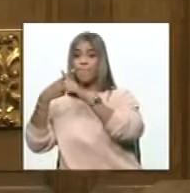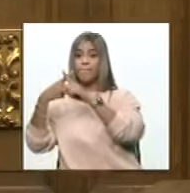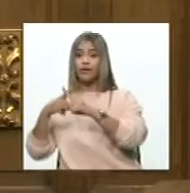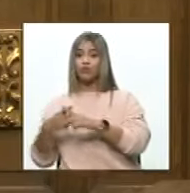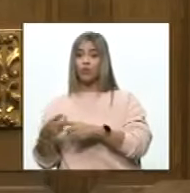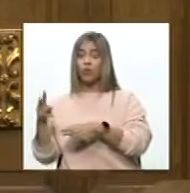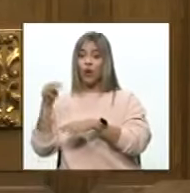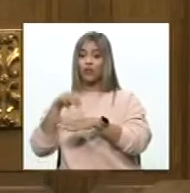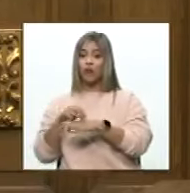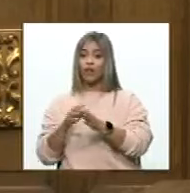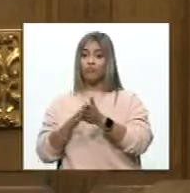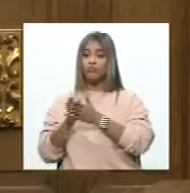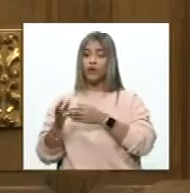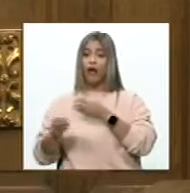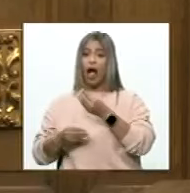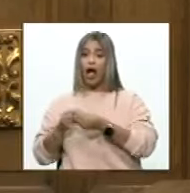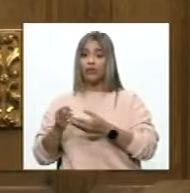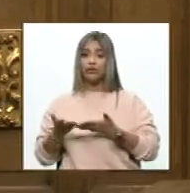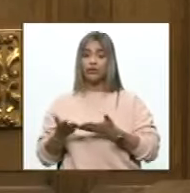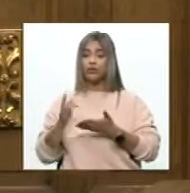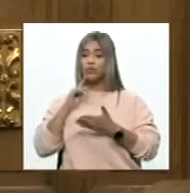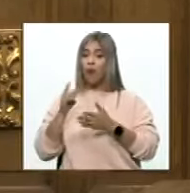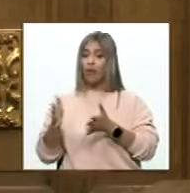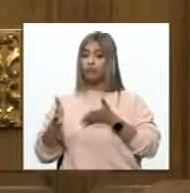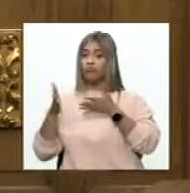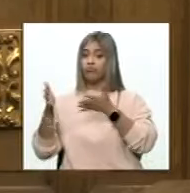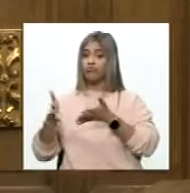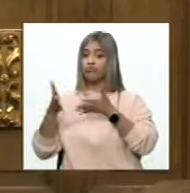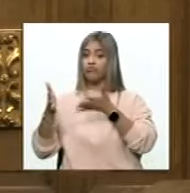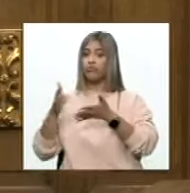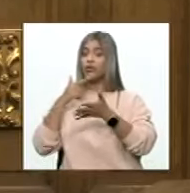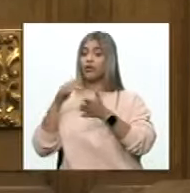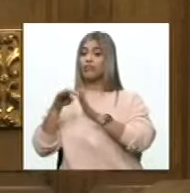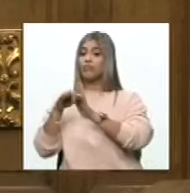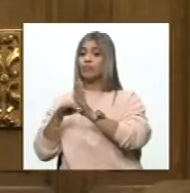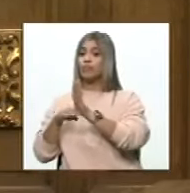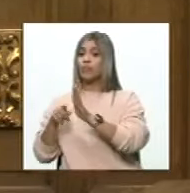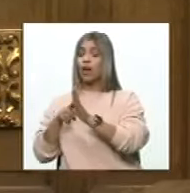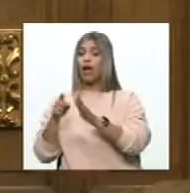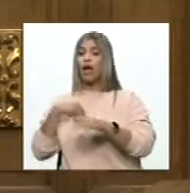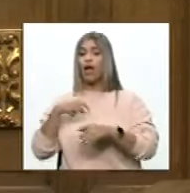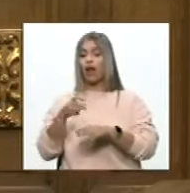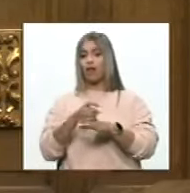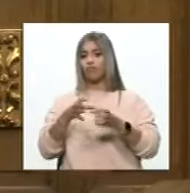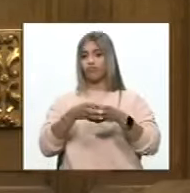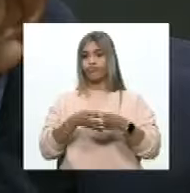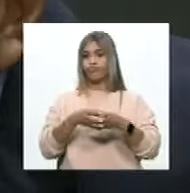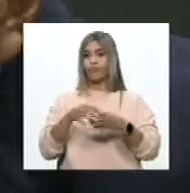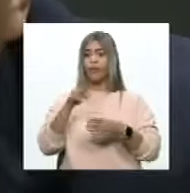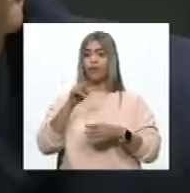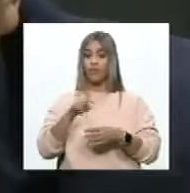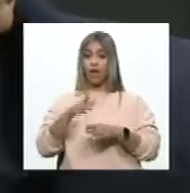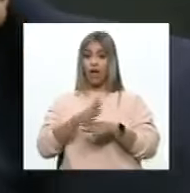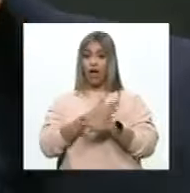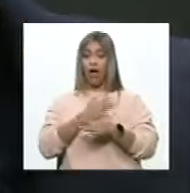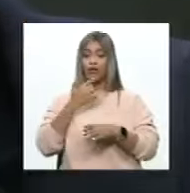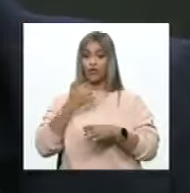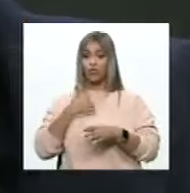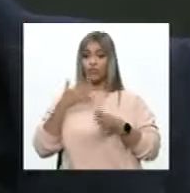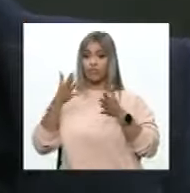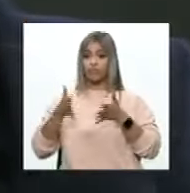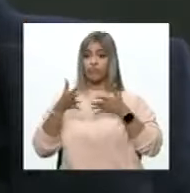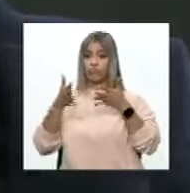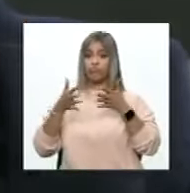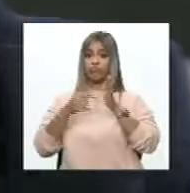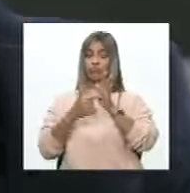nacional en función de la orientación que está planteando el Ejecutivo, la cual, como ya lo orienté o